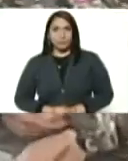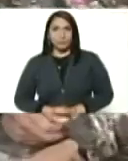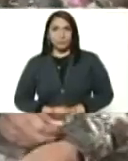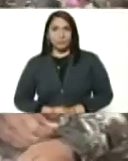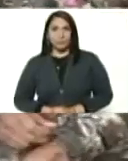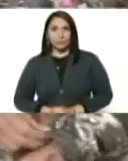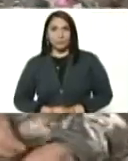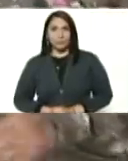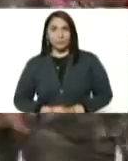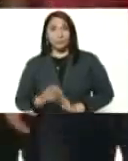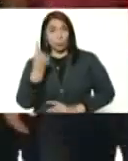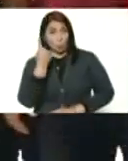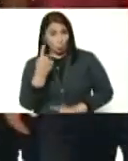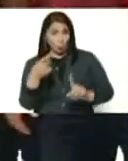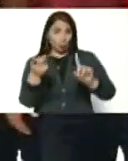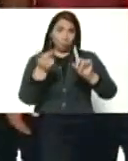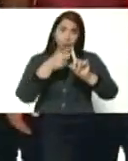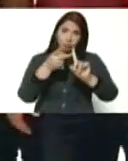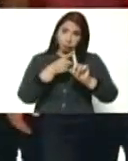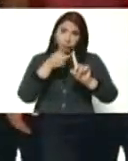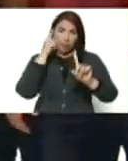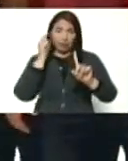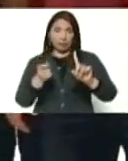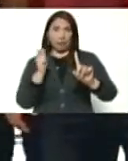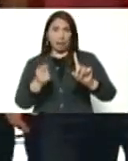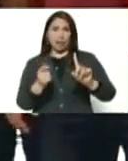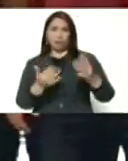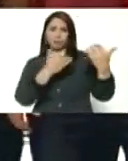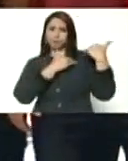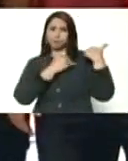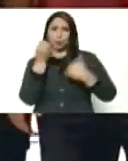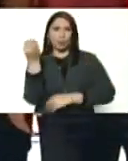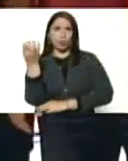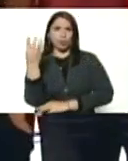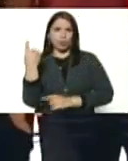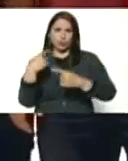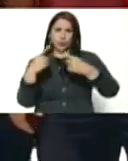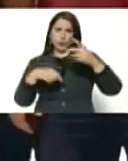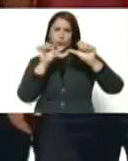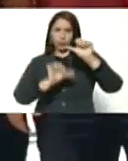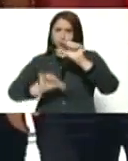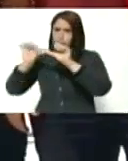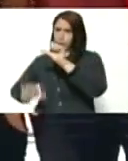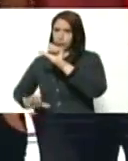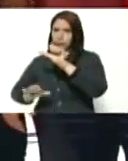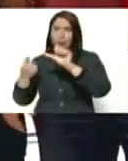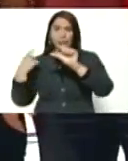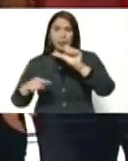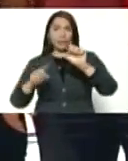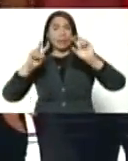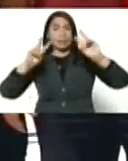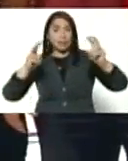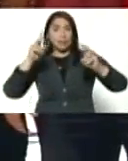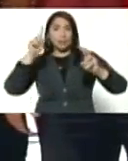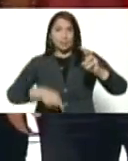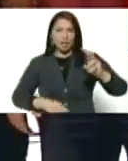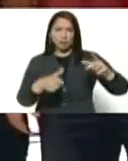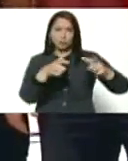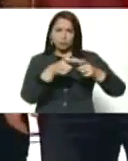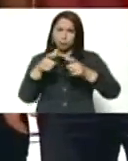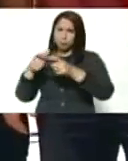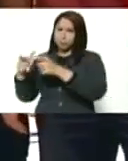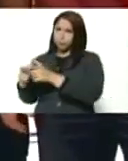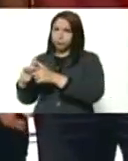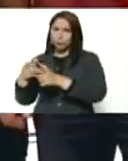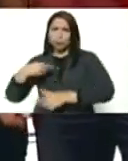Ese es uno de los puntos y tareas de ese Congreso. Otro de los puntos y tareas que tenemos allí es el tema de la estructura de nuestro